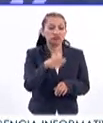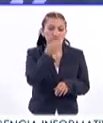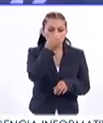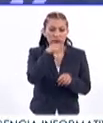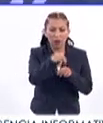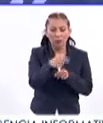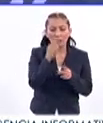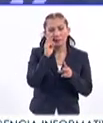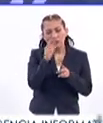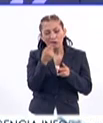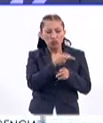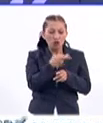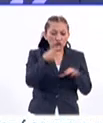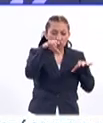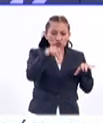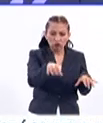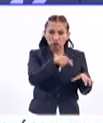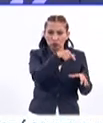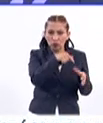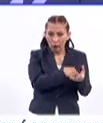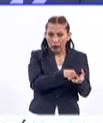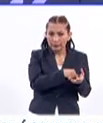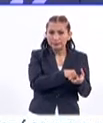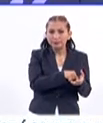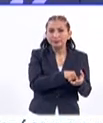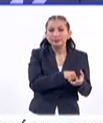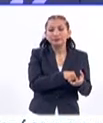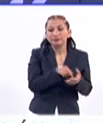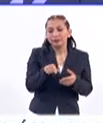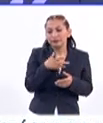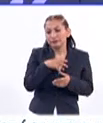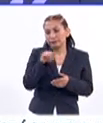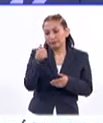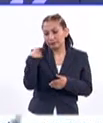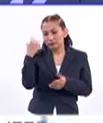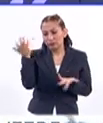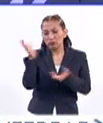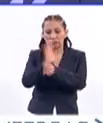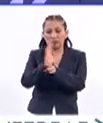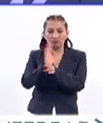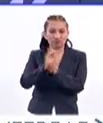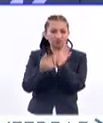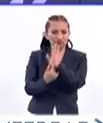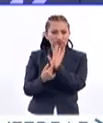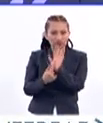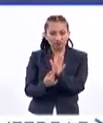Estamos contemplando estos 2 centros y luego tenemos programación